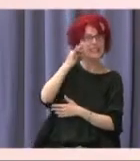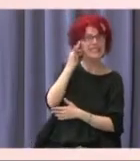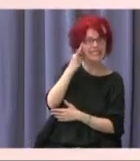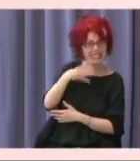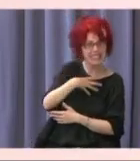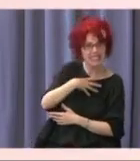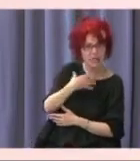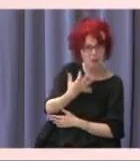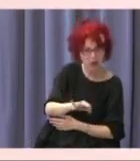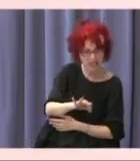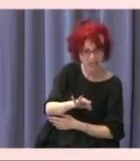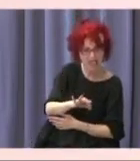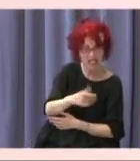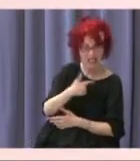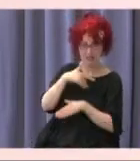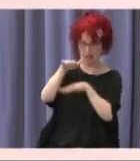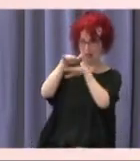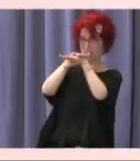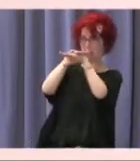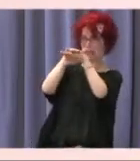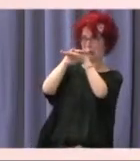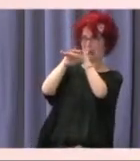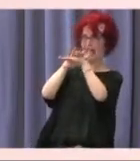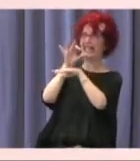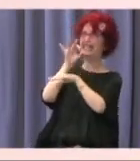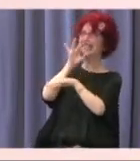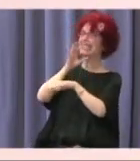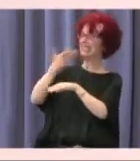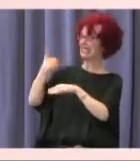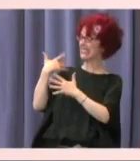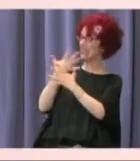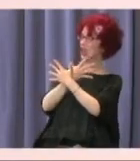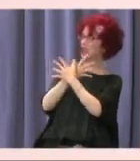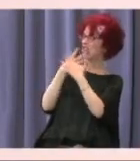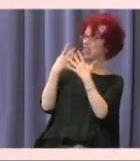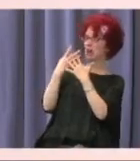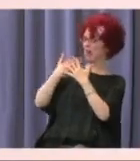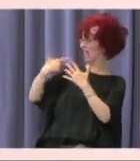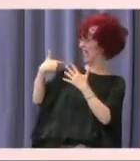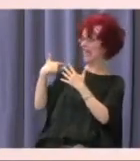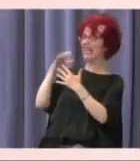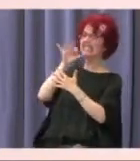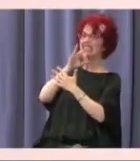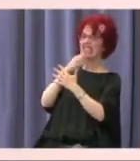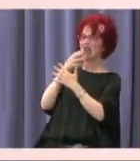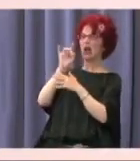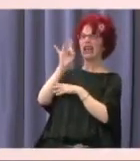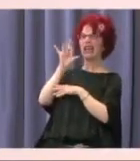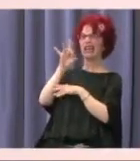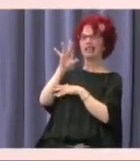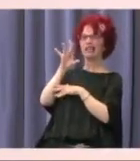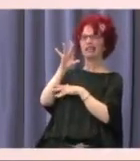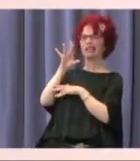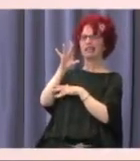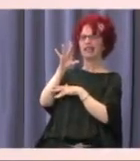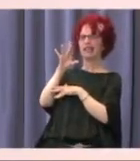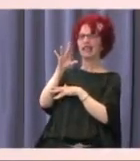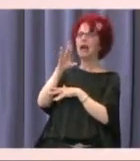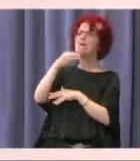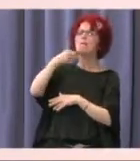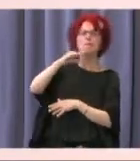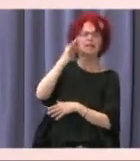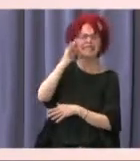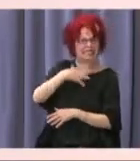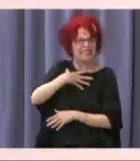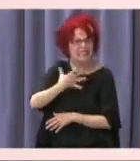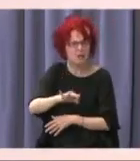el diccionario de principio del siglo XIX, pero es que se iba usando en el siglo XV. O sea, tú ahora me estás preguntando si decimos presidenta, entonces